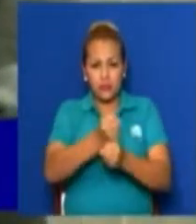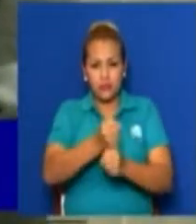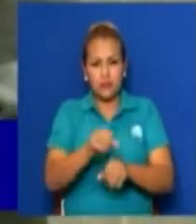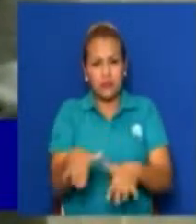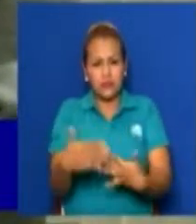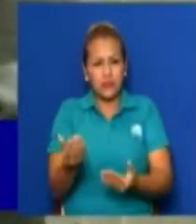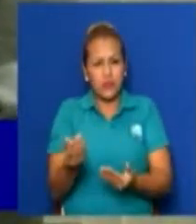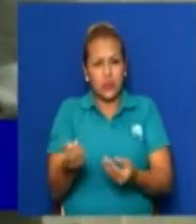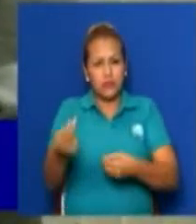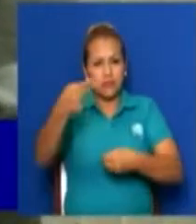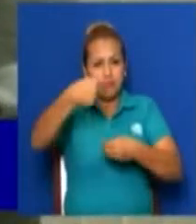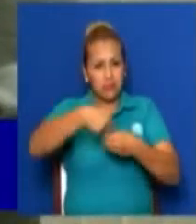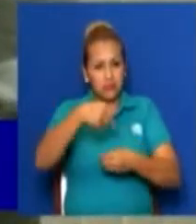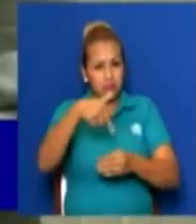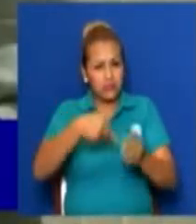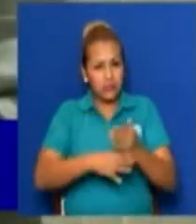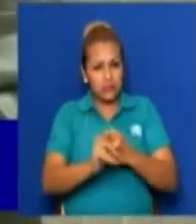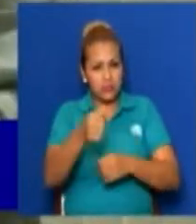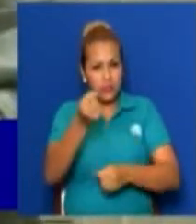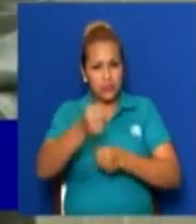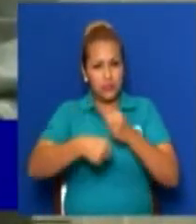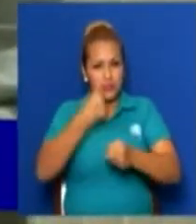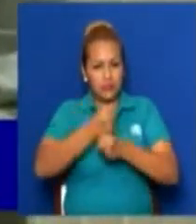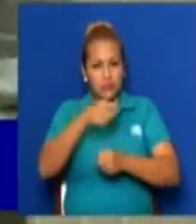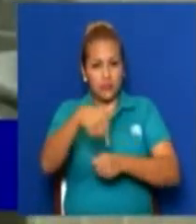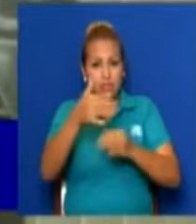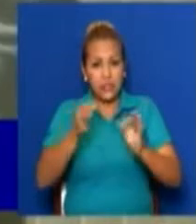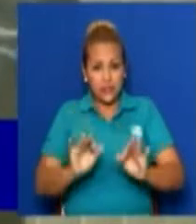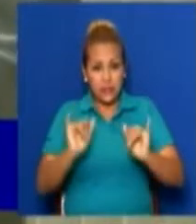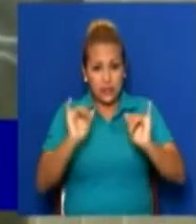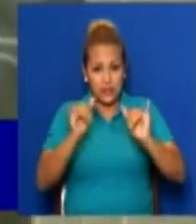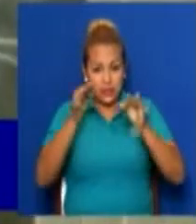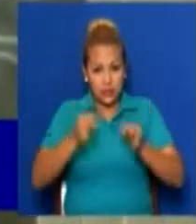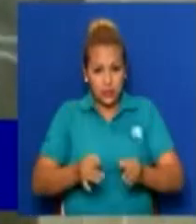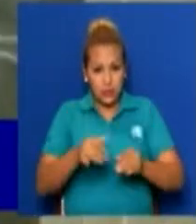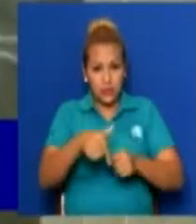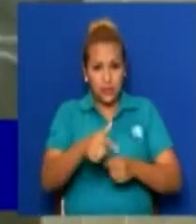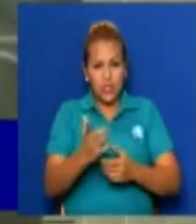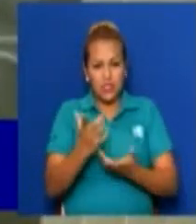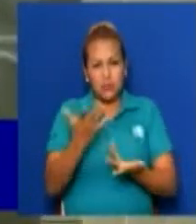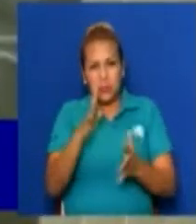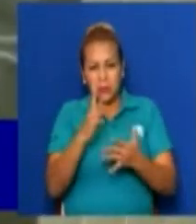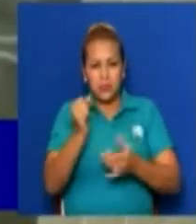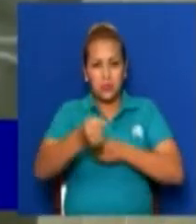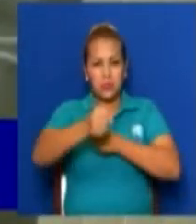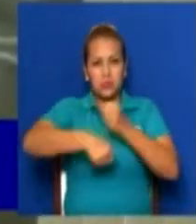vigencia en los años 50, en la década del 50.